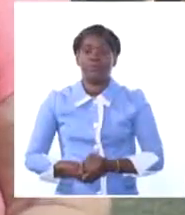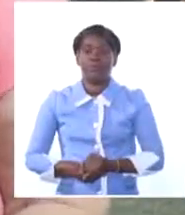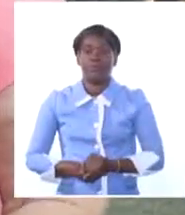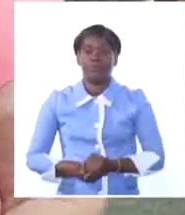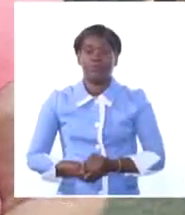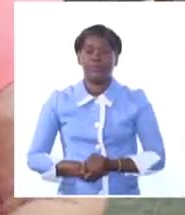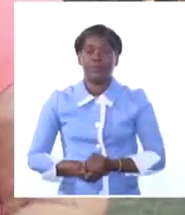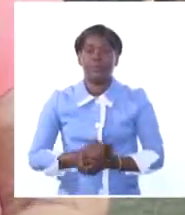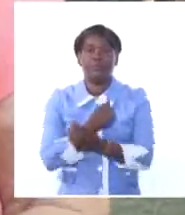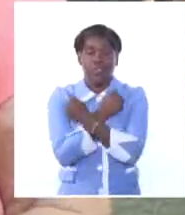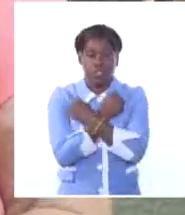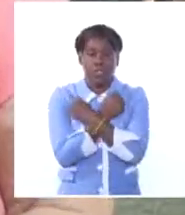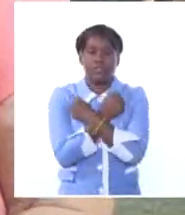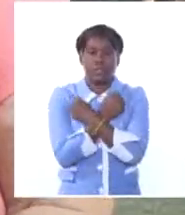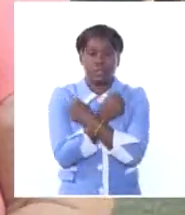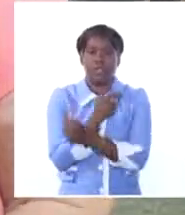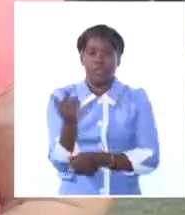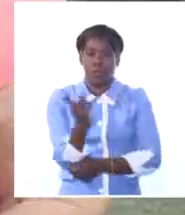no los quisieron mucho.